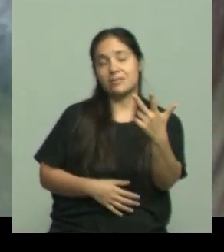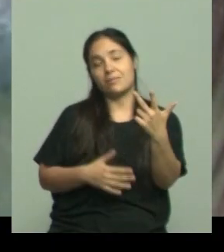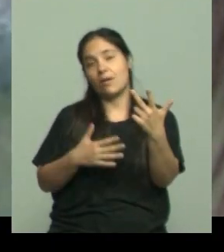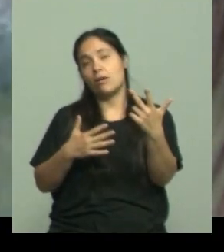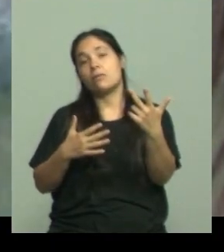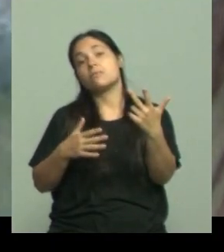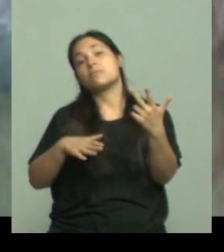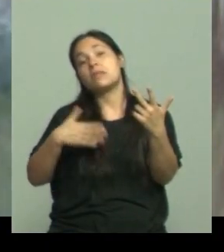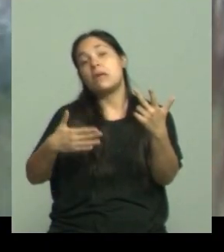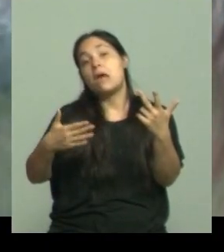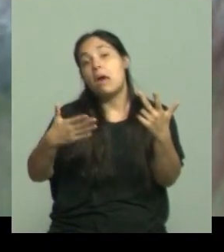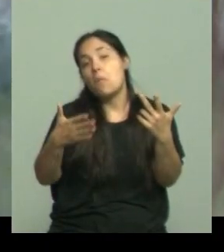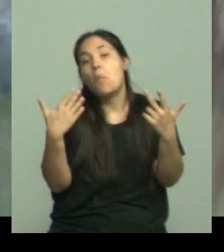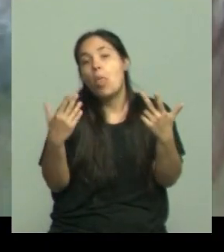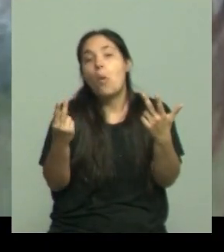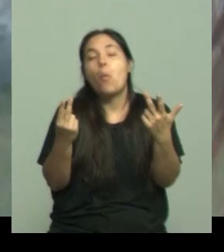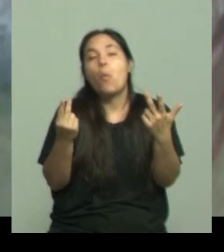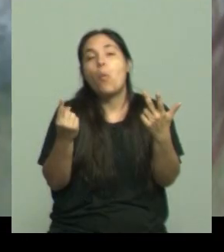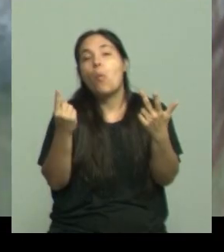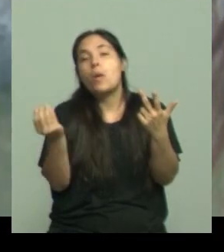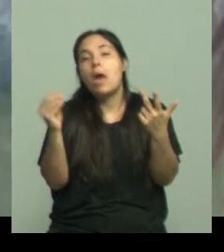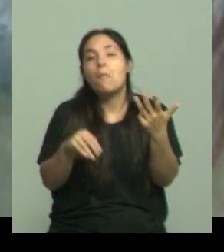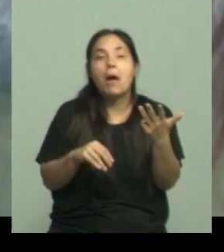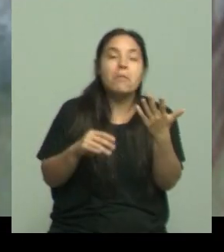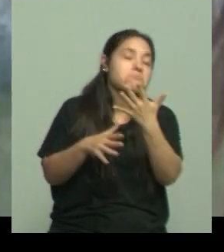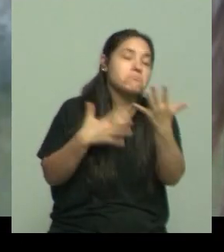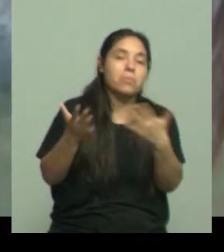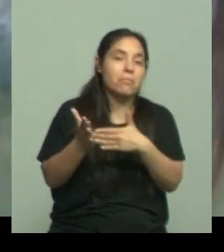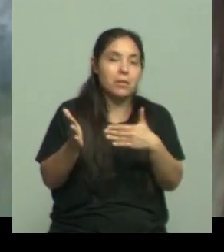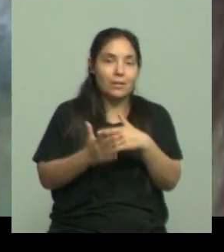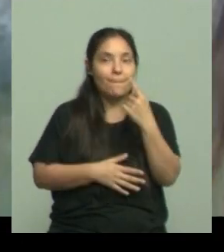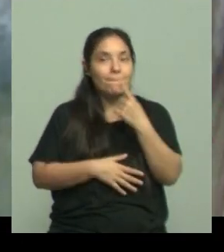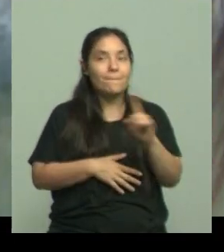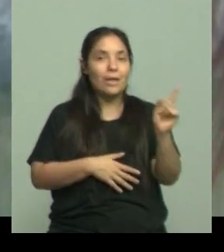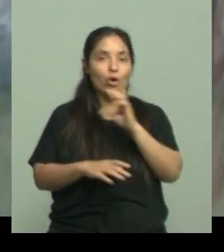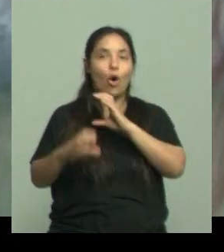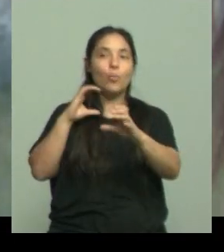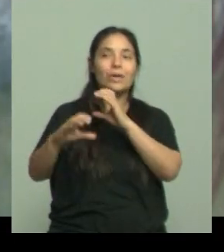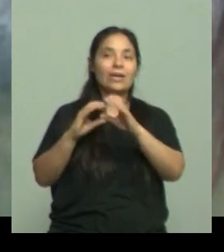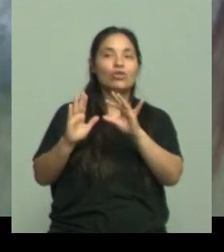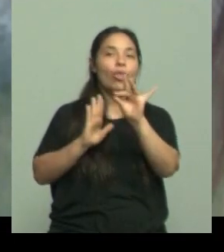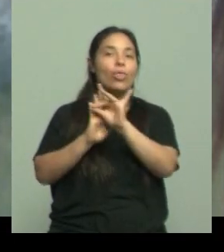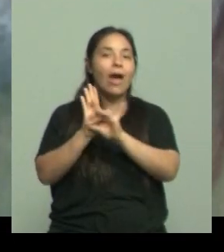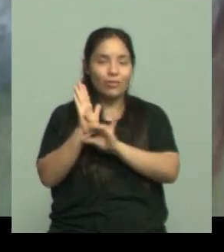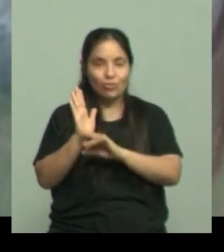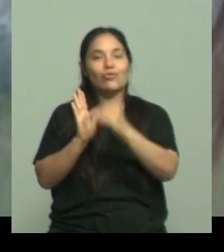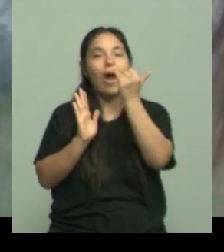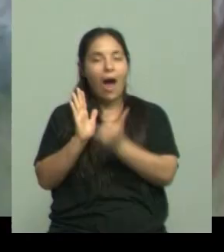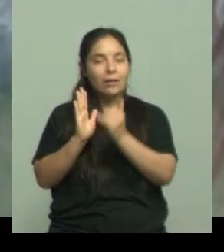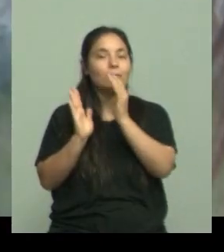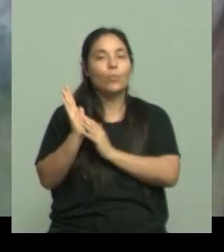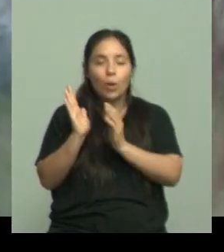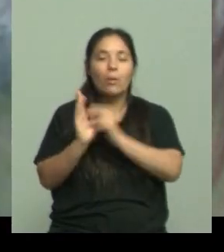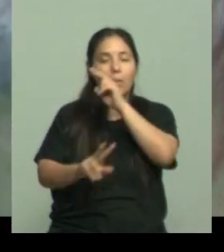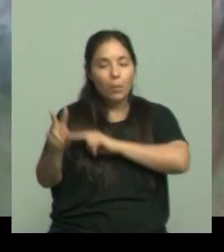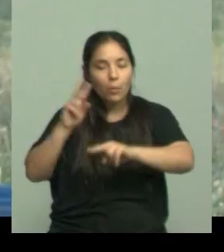menos que después se descubra que había una más que no estaba... Pero digo, hay datos objetivos que pasan por los medios de comunicación y que han sido